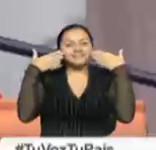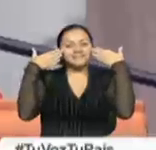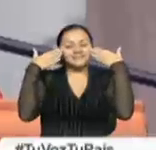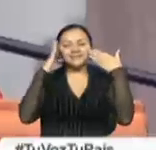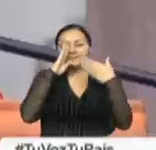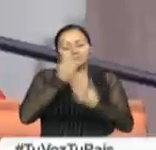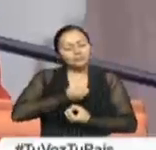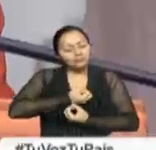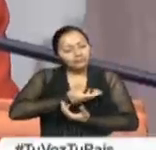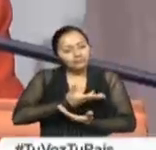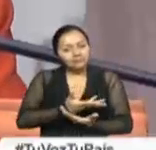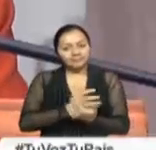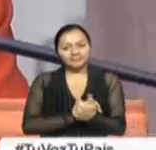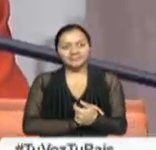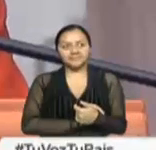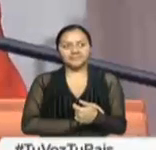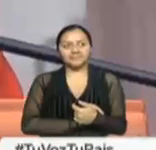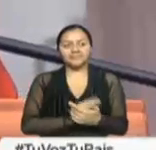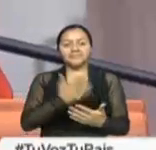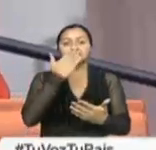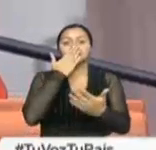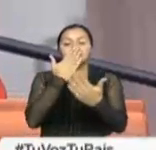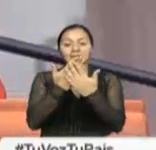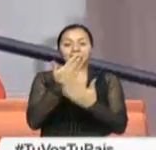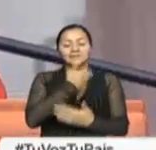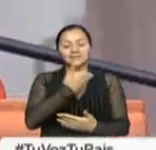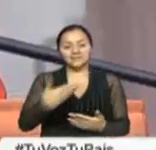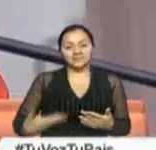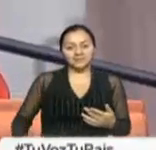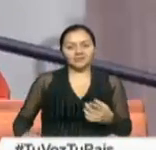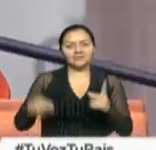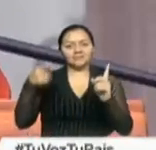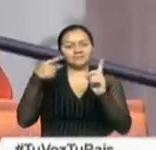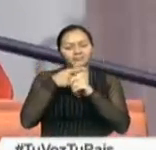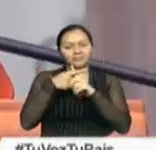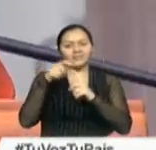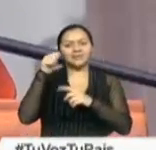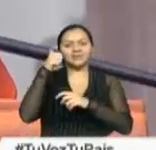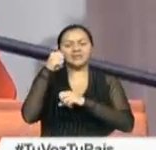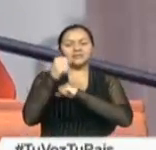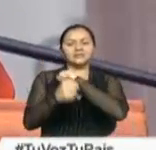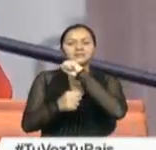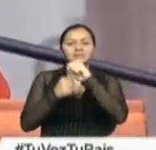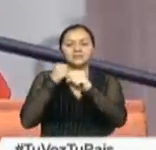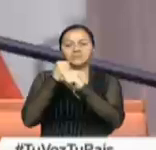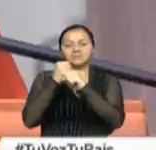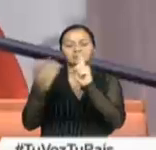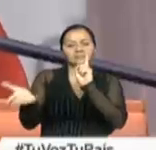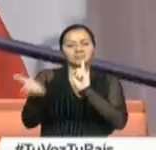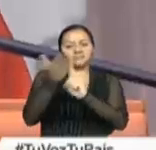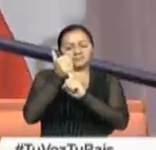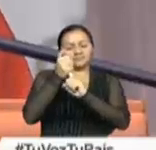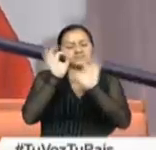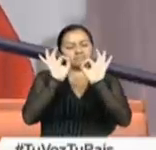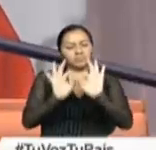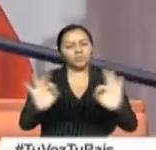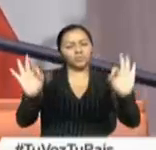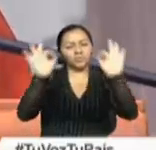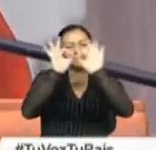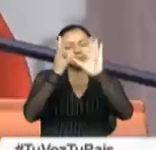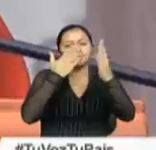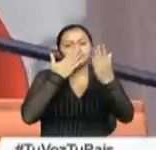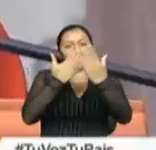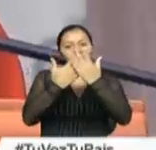expresa bondad. Gracias, señor presidente, por esta década ganada, y